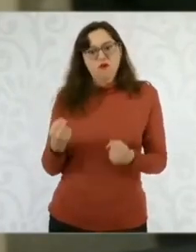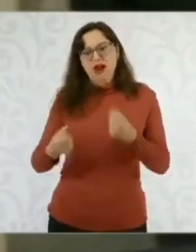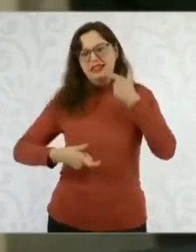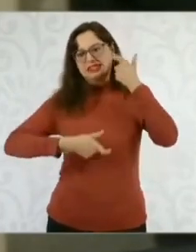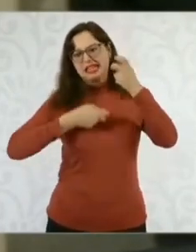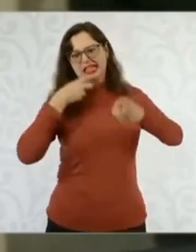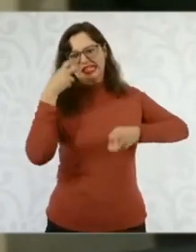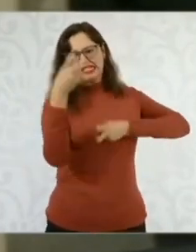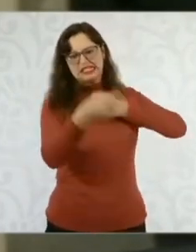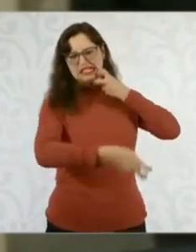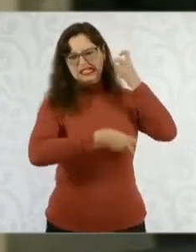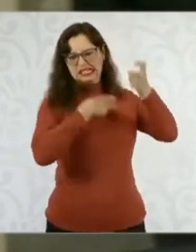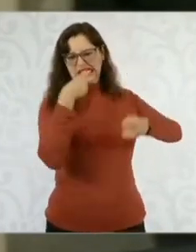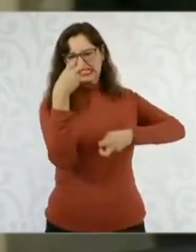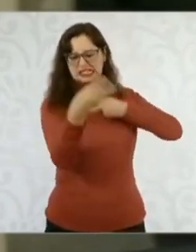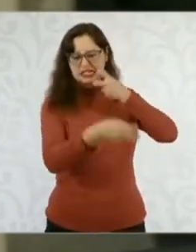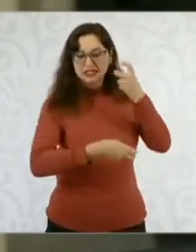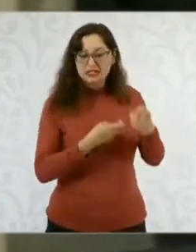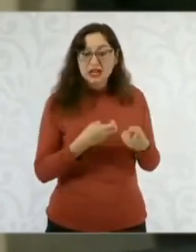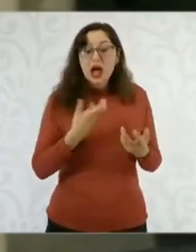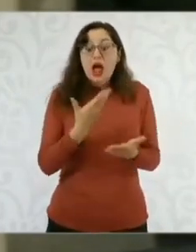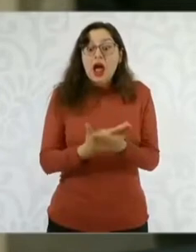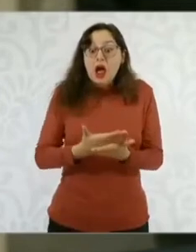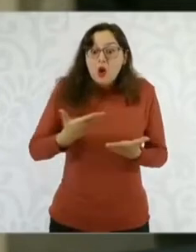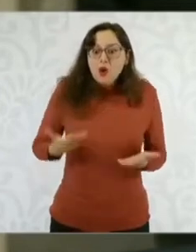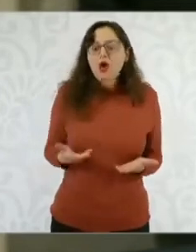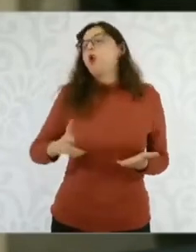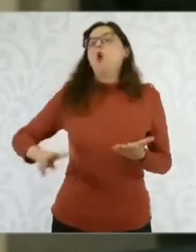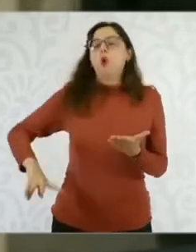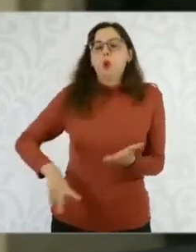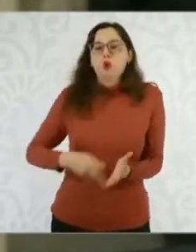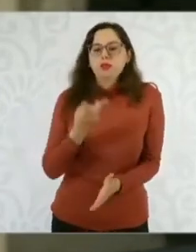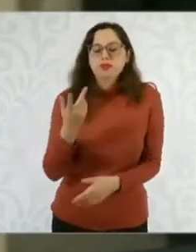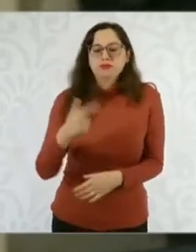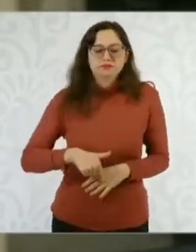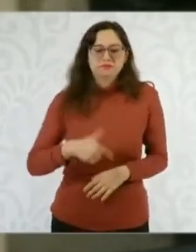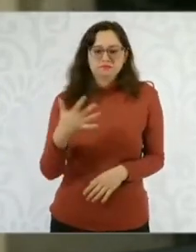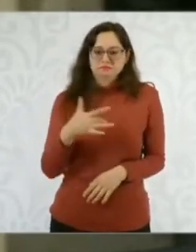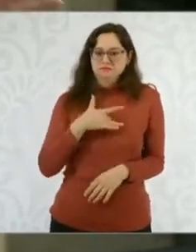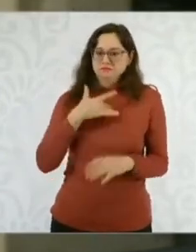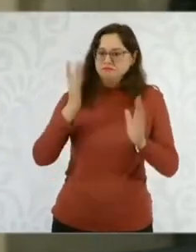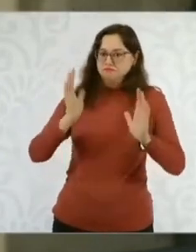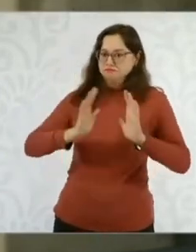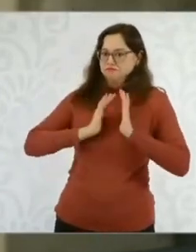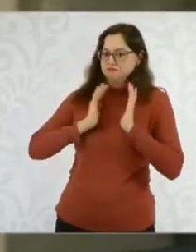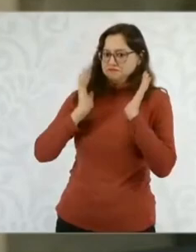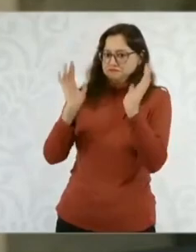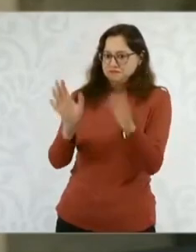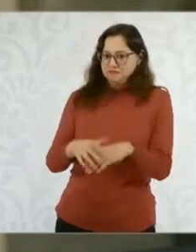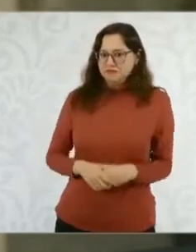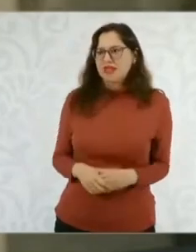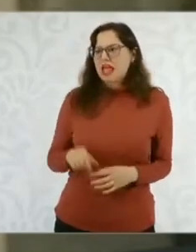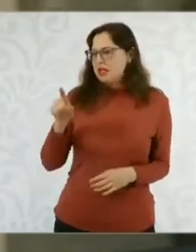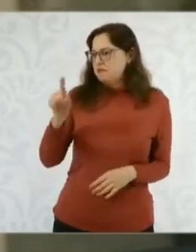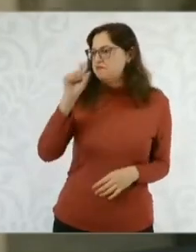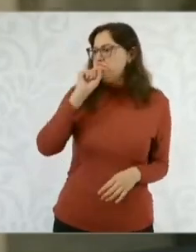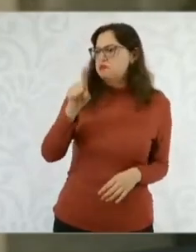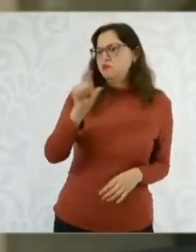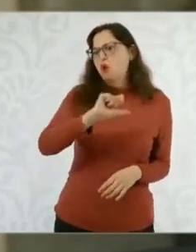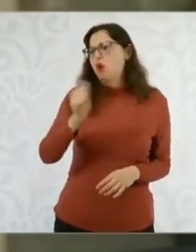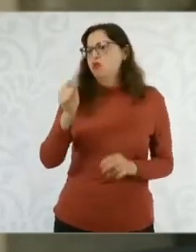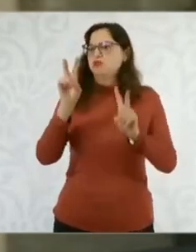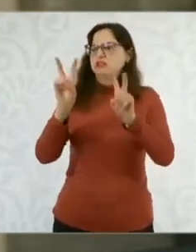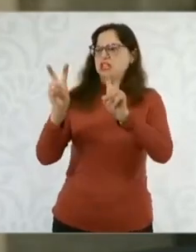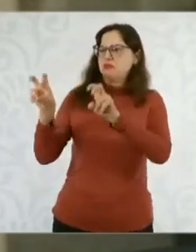términos con lo que se refería. Ahora ha vuelto a resurgir, me llama la atención, y que también él está muy activo en otras cosas y